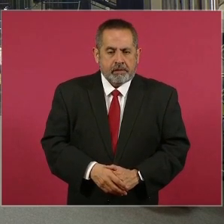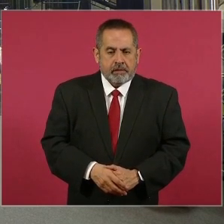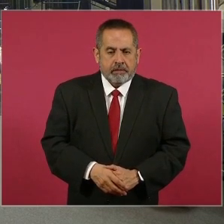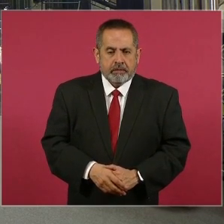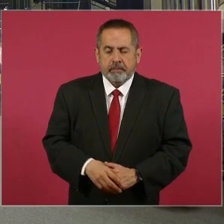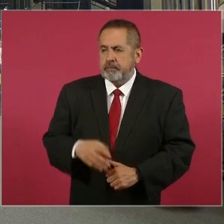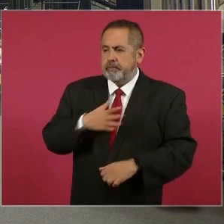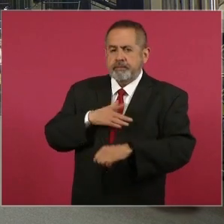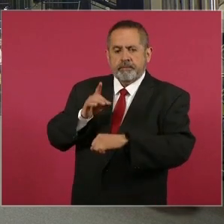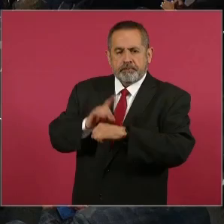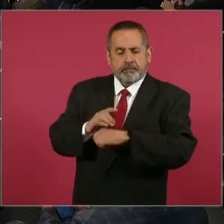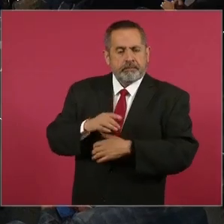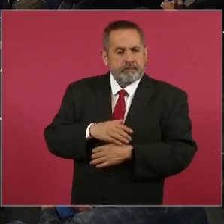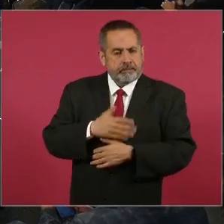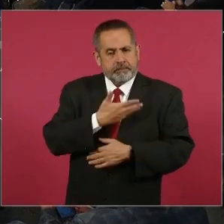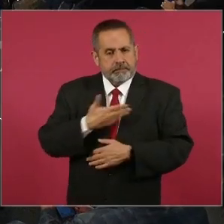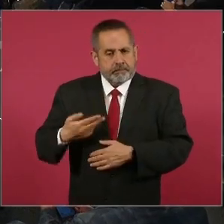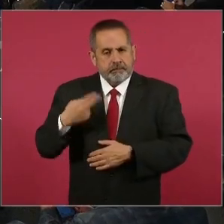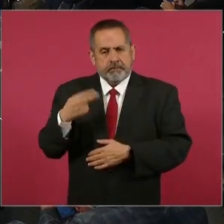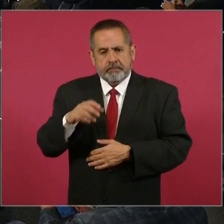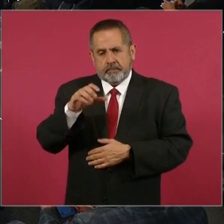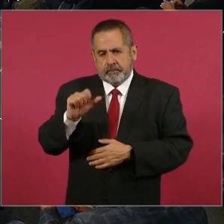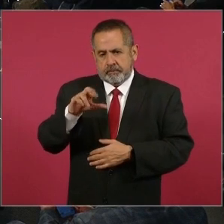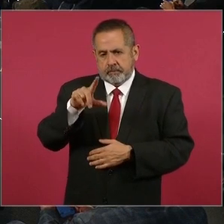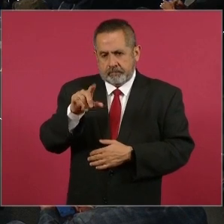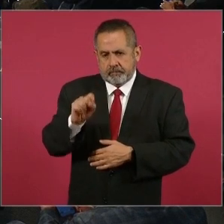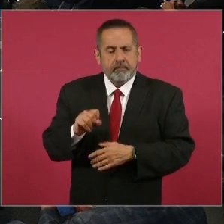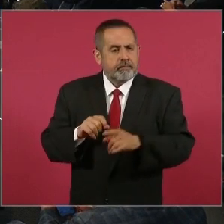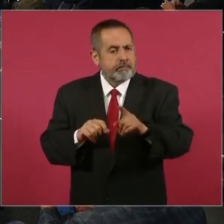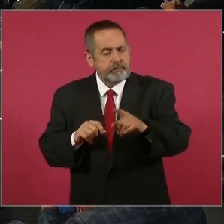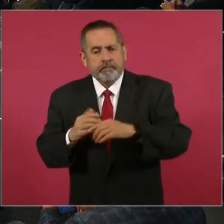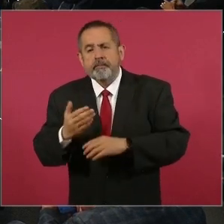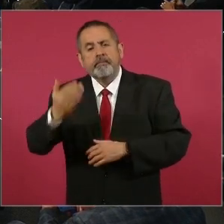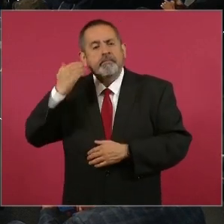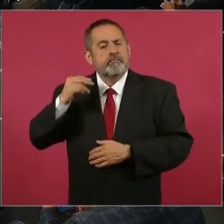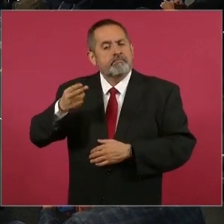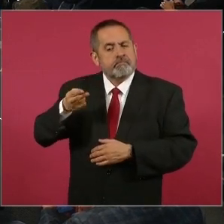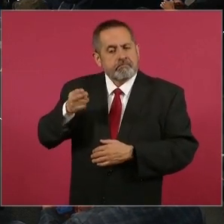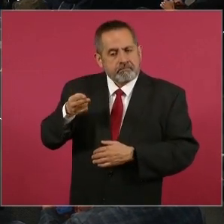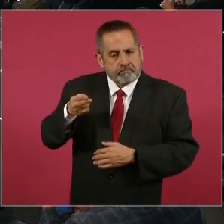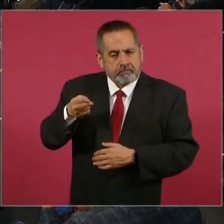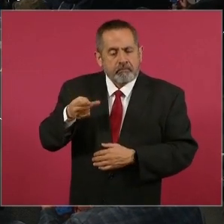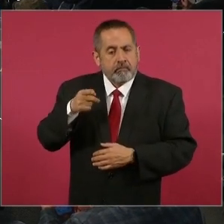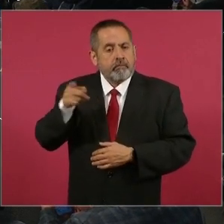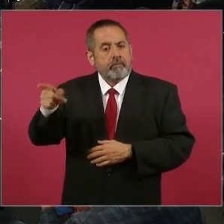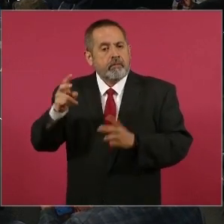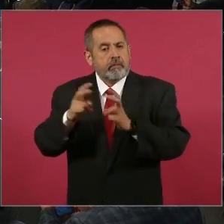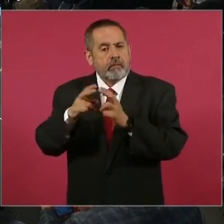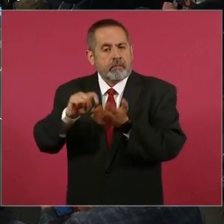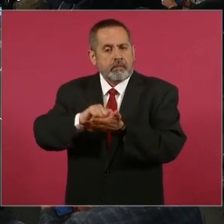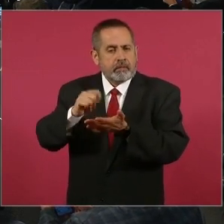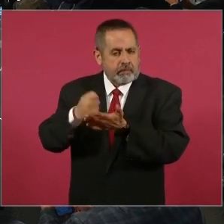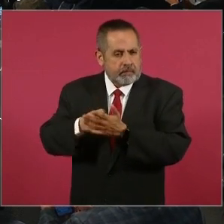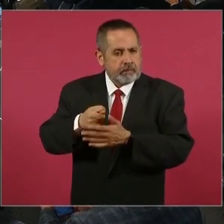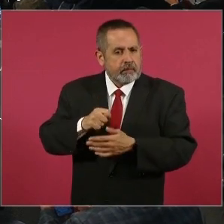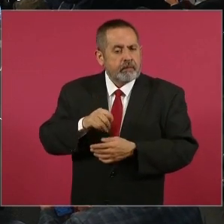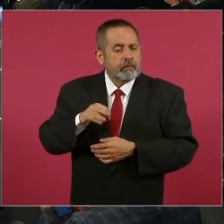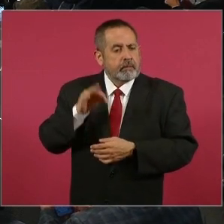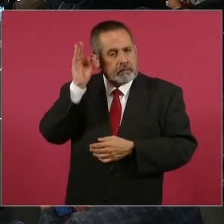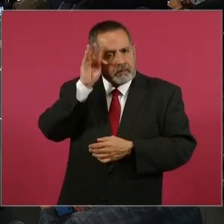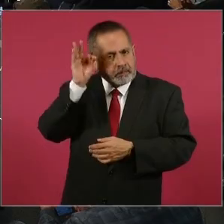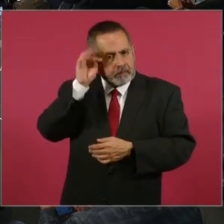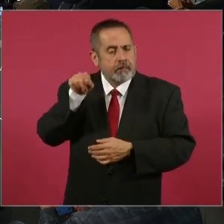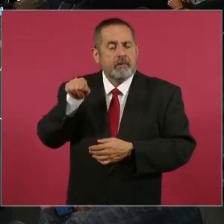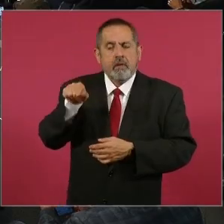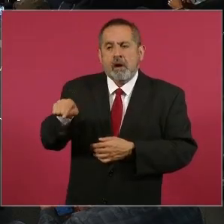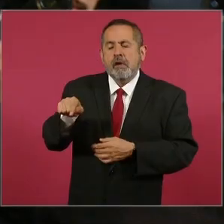Buenos días presidente Carlos Domínguez de nación 14 el mes pasado en noviembre se llevó a cabo en Tampico Tamaulipas la 29